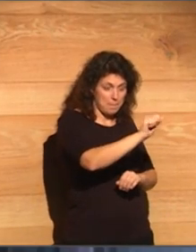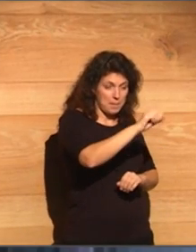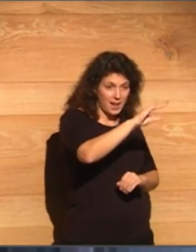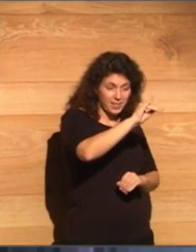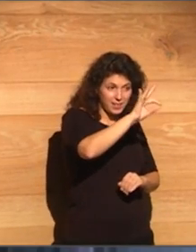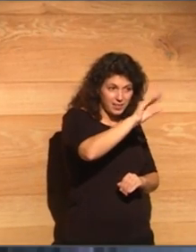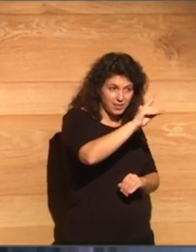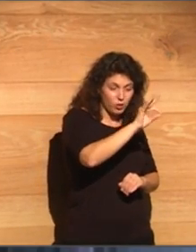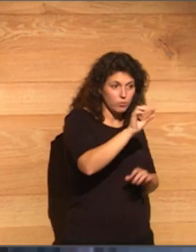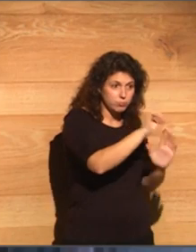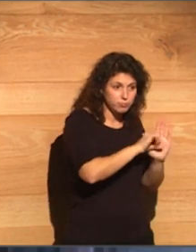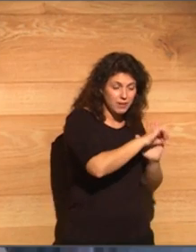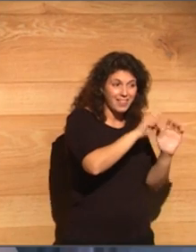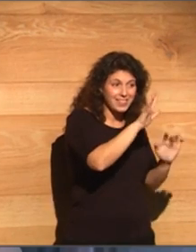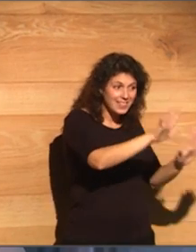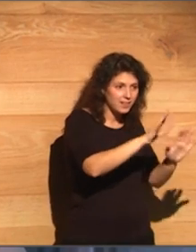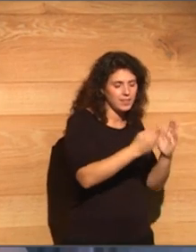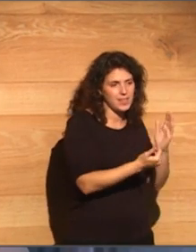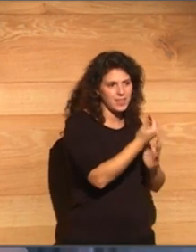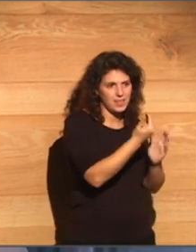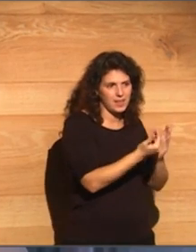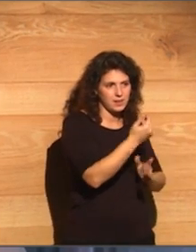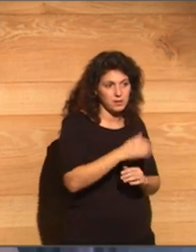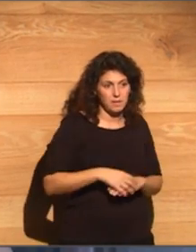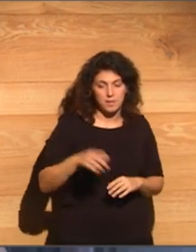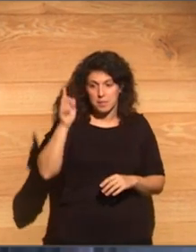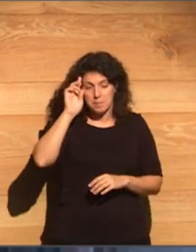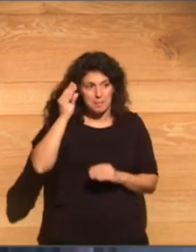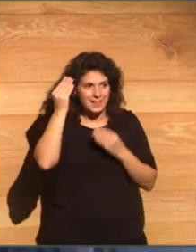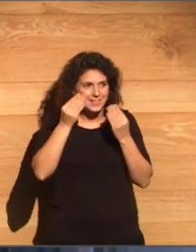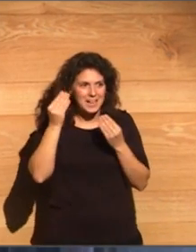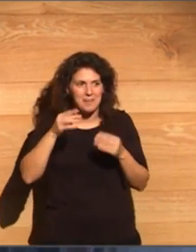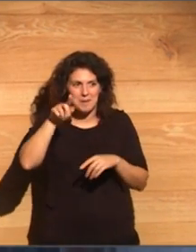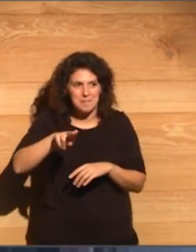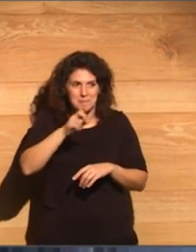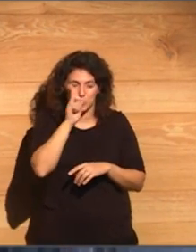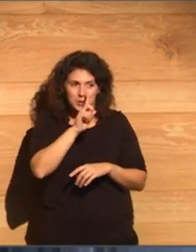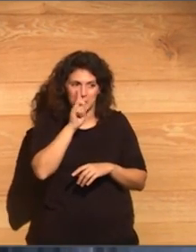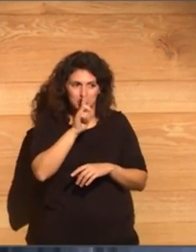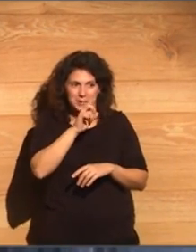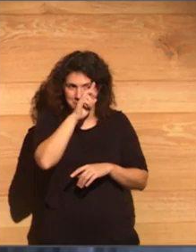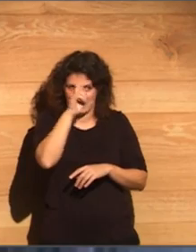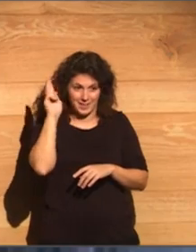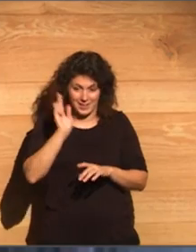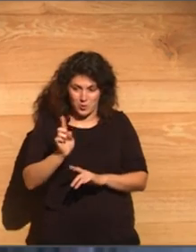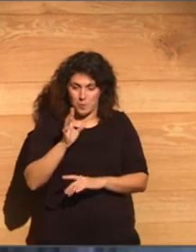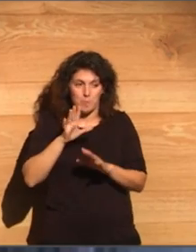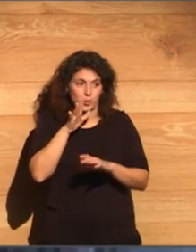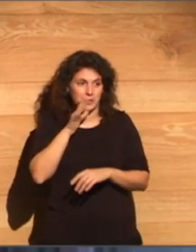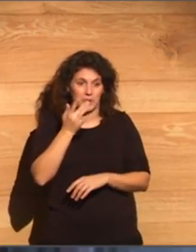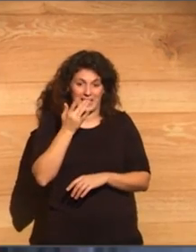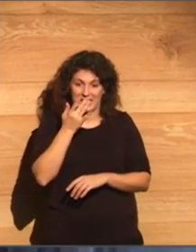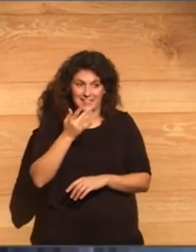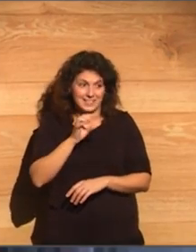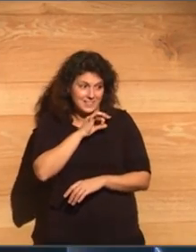cartel. Yo había notado que no eran de Madrid, las por los dientes. Digo, no tienen los dientes blancos de no una de